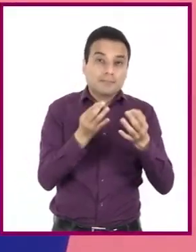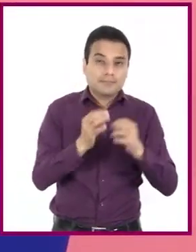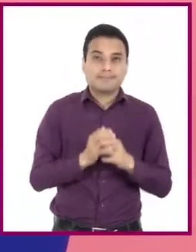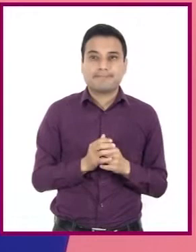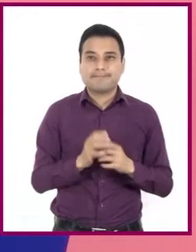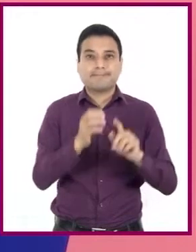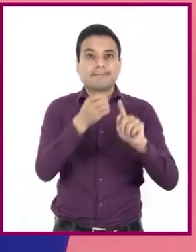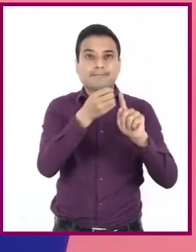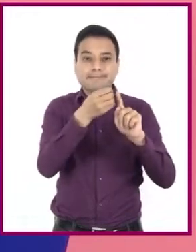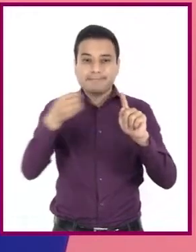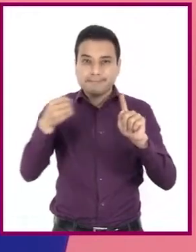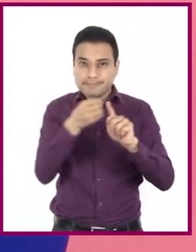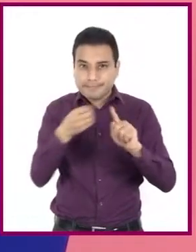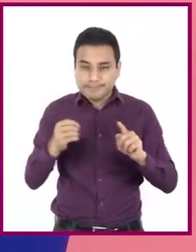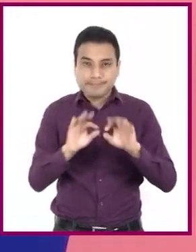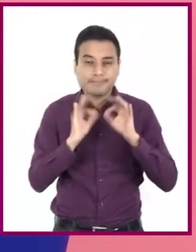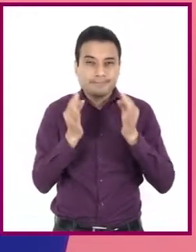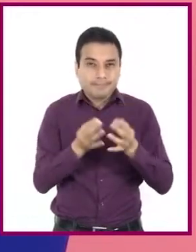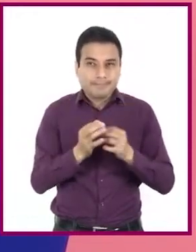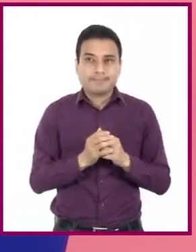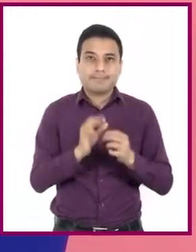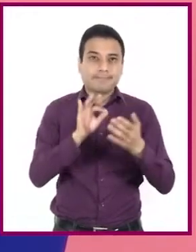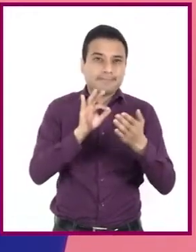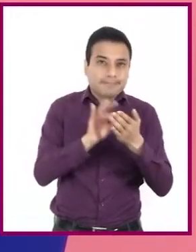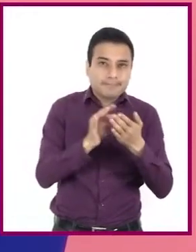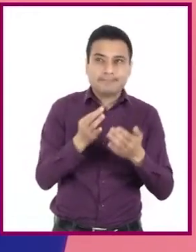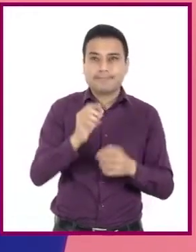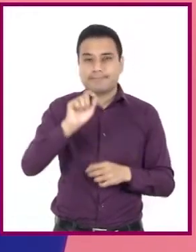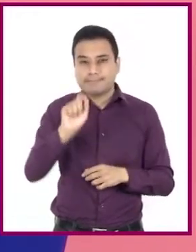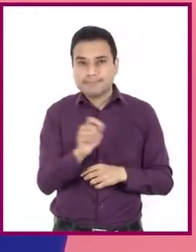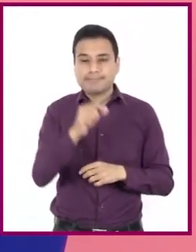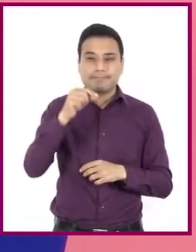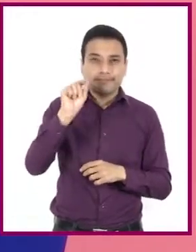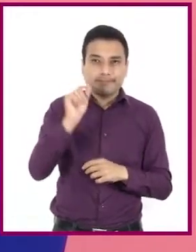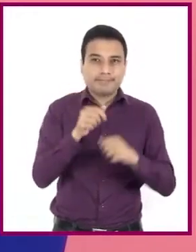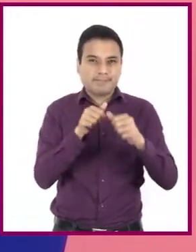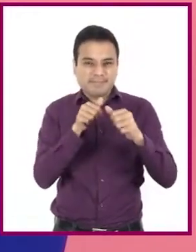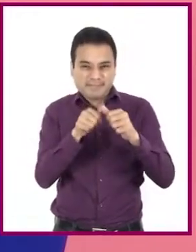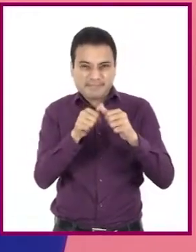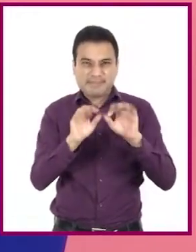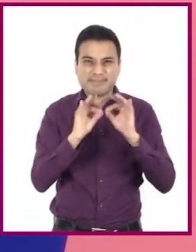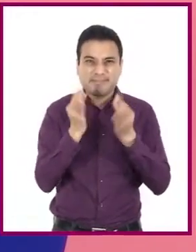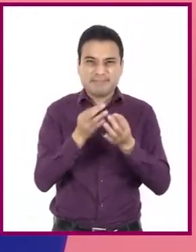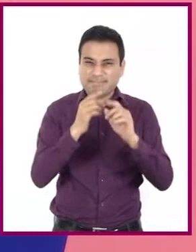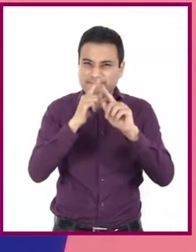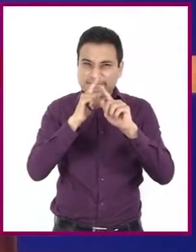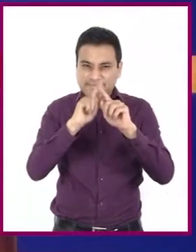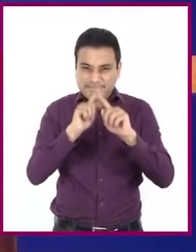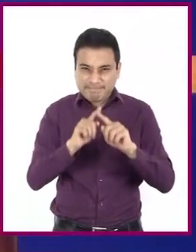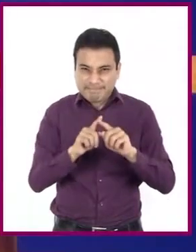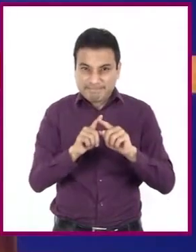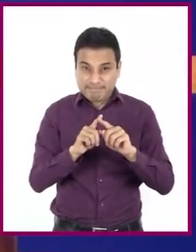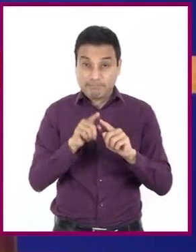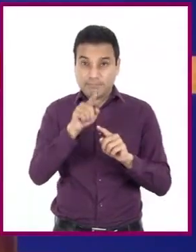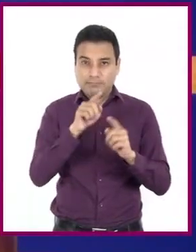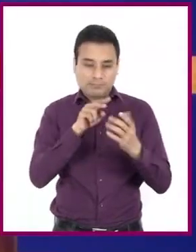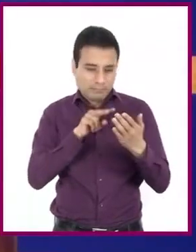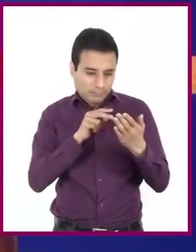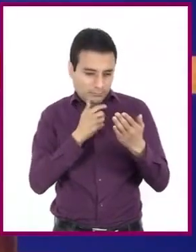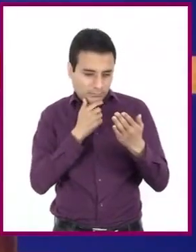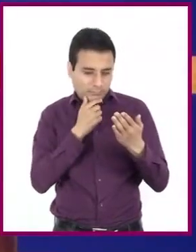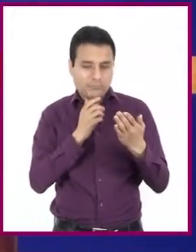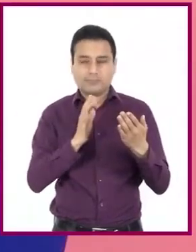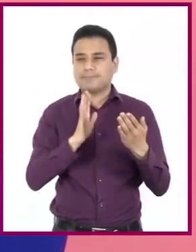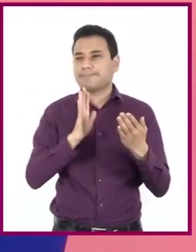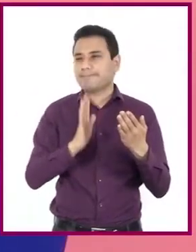el espacio, la puntuación y la tipografía nos ayudan al lector a tener una noción